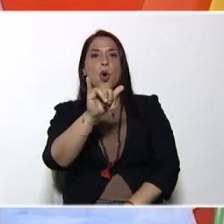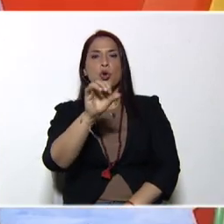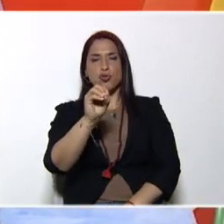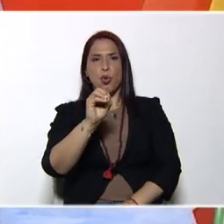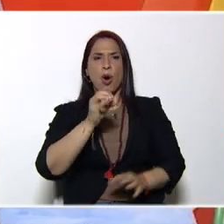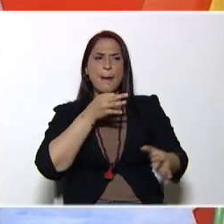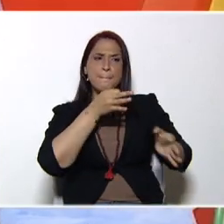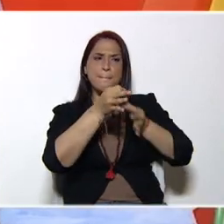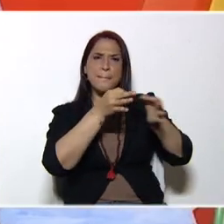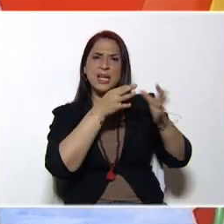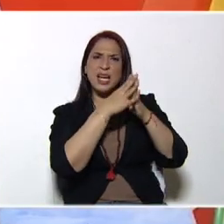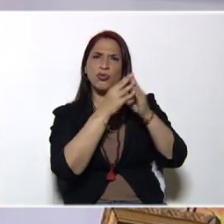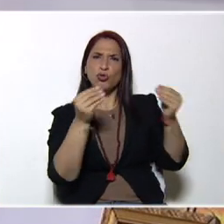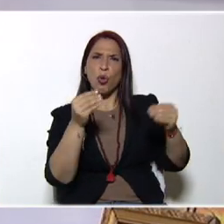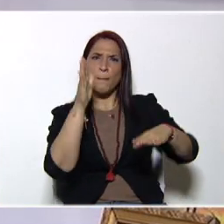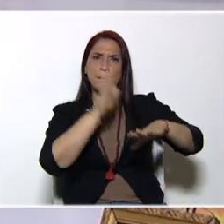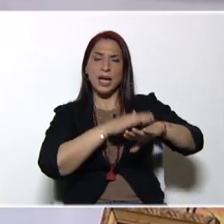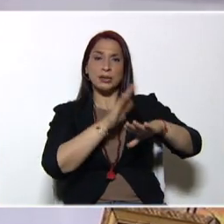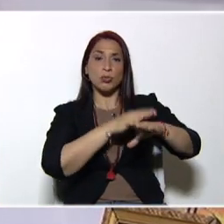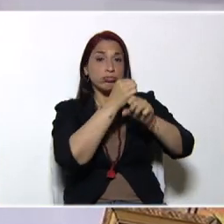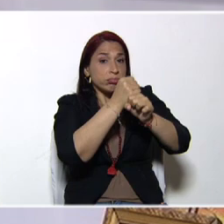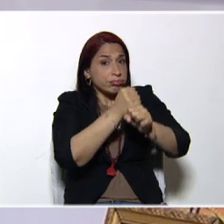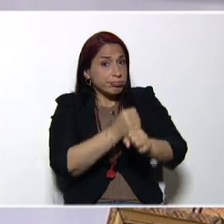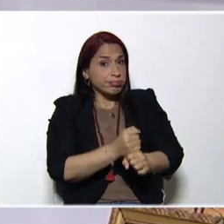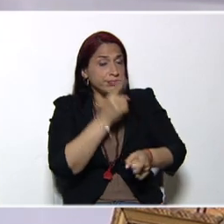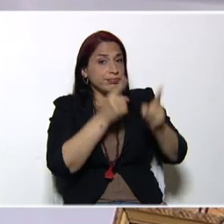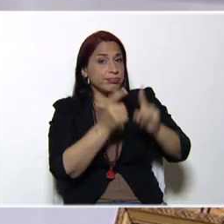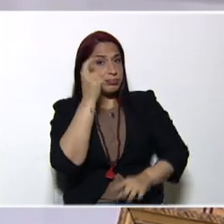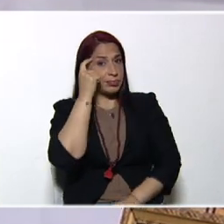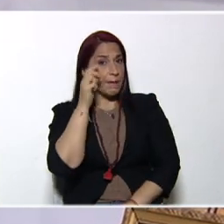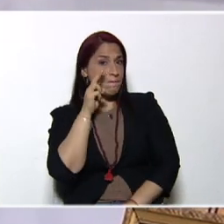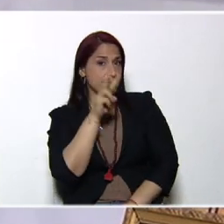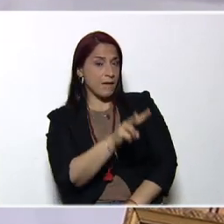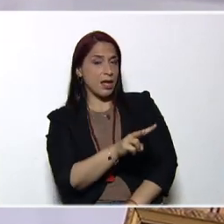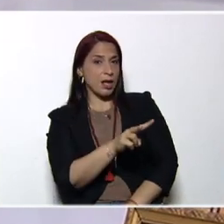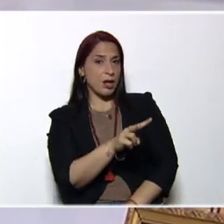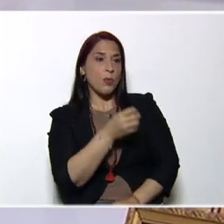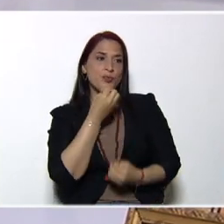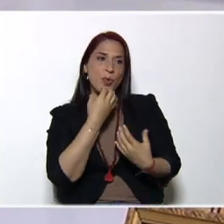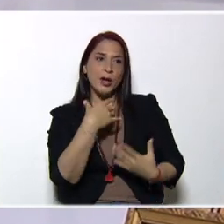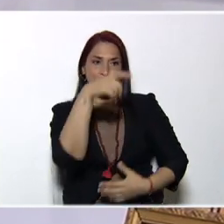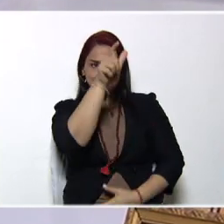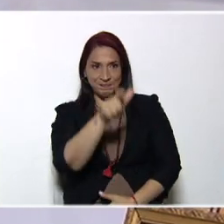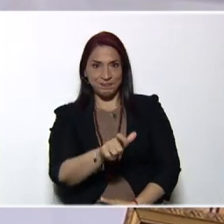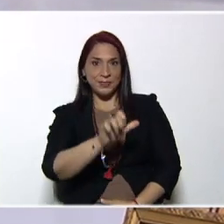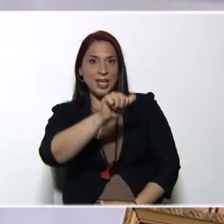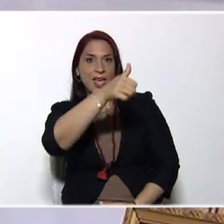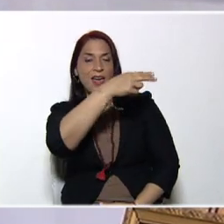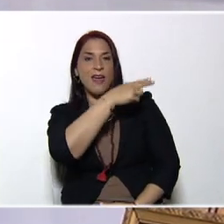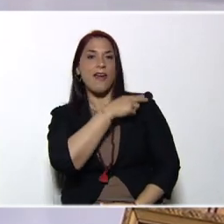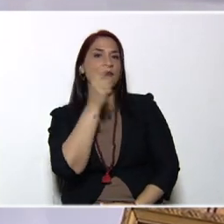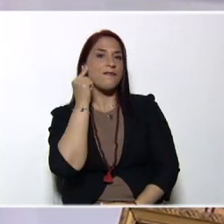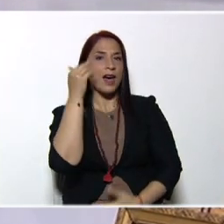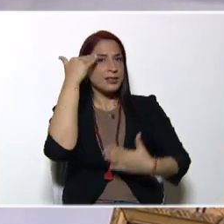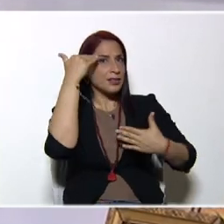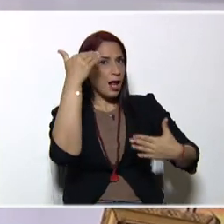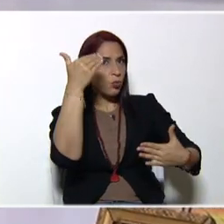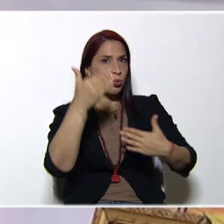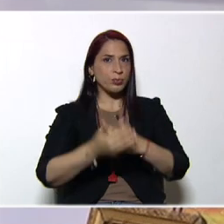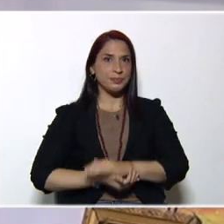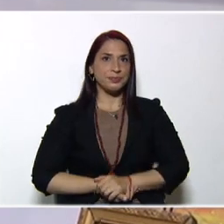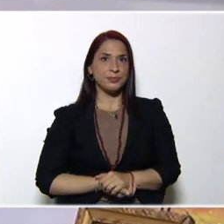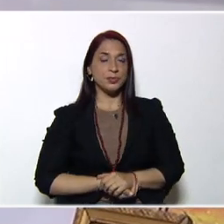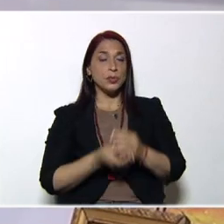explican todo eso. Y bueno, espero algún día podamos verlos allá. Y bueno, Carolina Bastida, quien es la jefa de los mapollos allá, le mando un saludo.